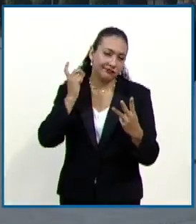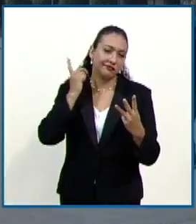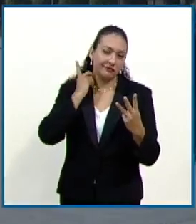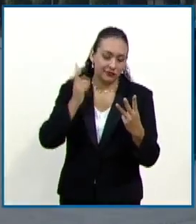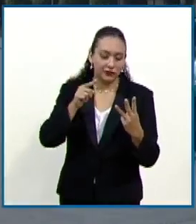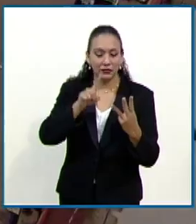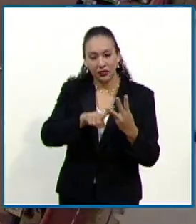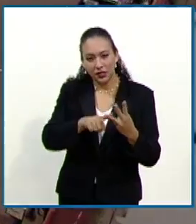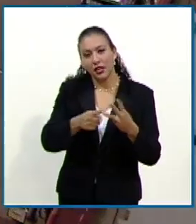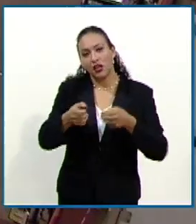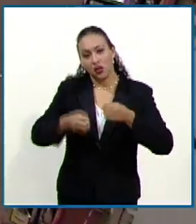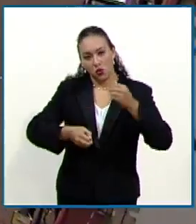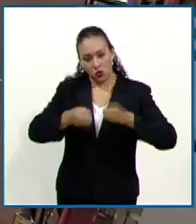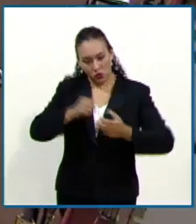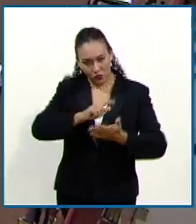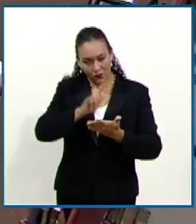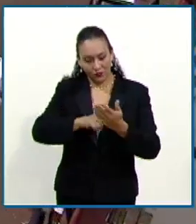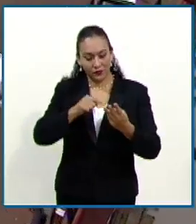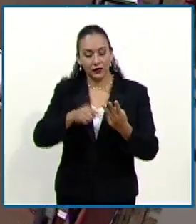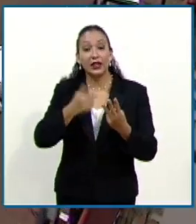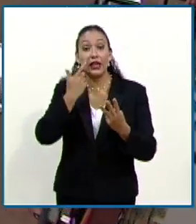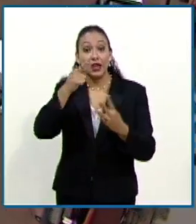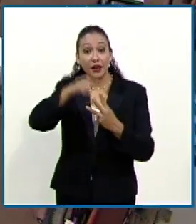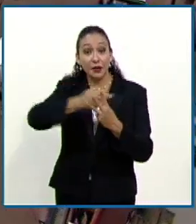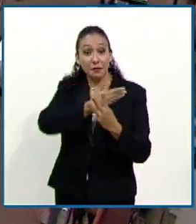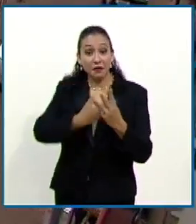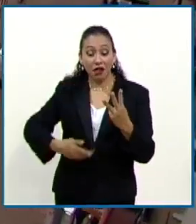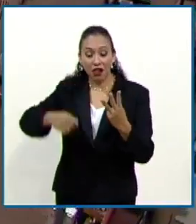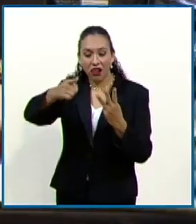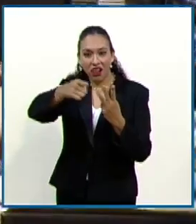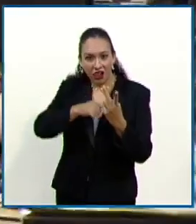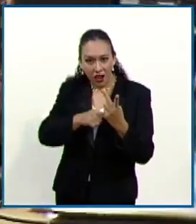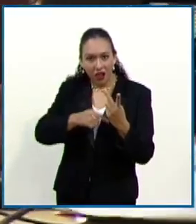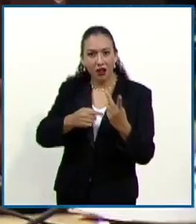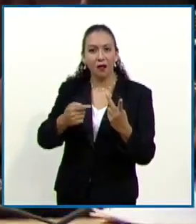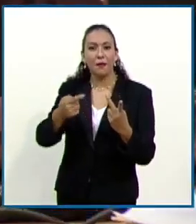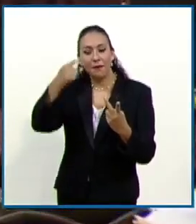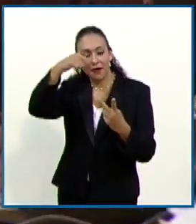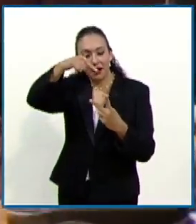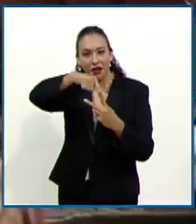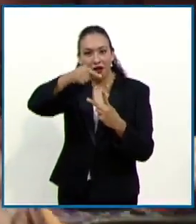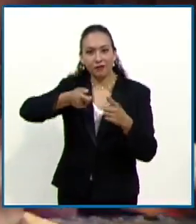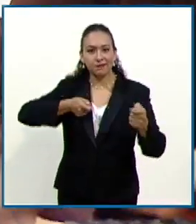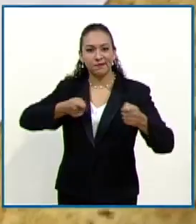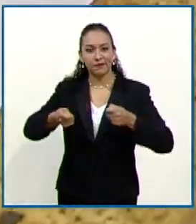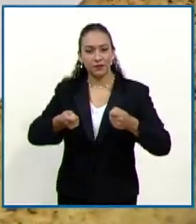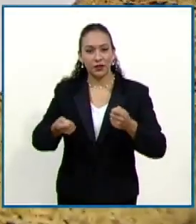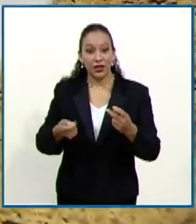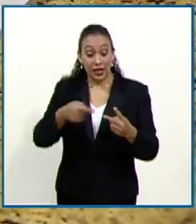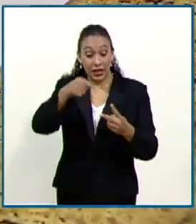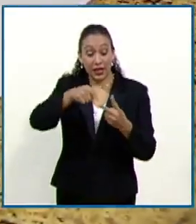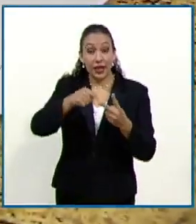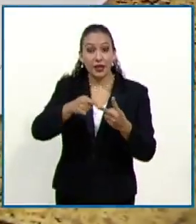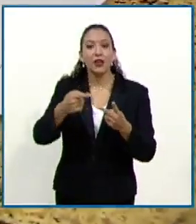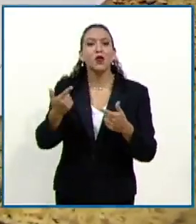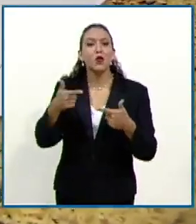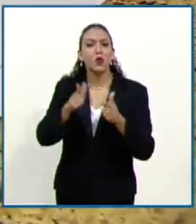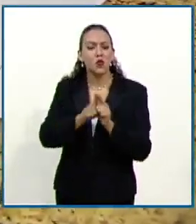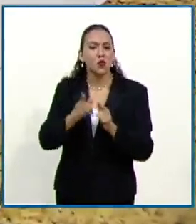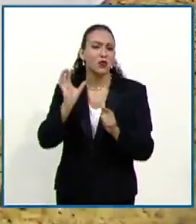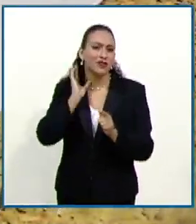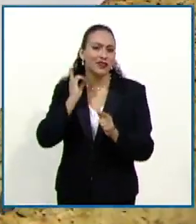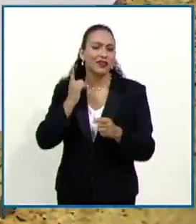organismos autónomos y concretar un golpe electoral que vulneraría el sistema de representación proporcional en el